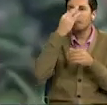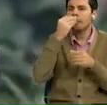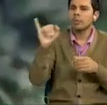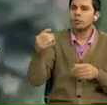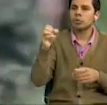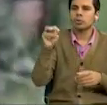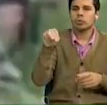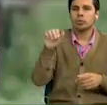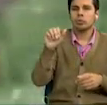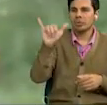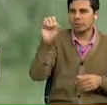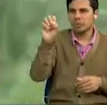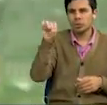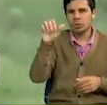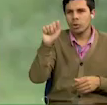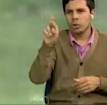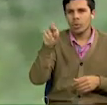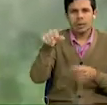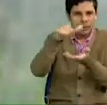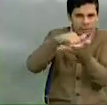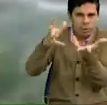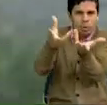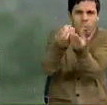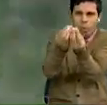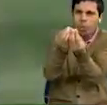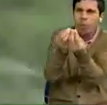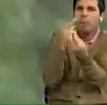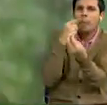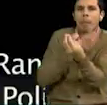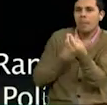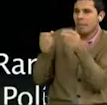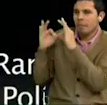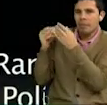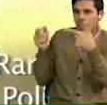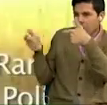Yomar López, cómplice de aquellos hombres que participaron en el asesinato de su familia.